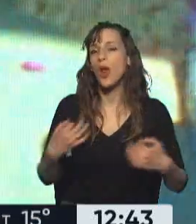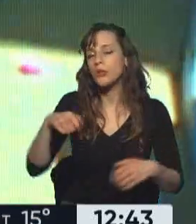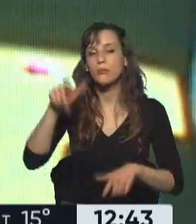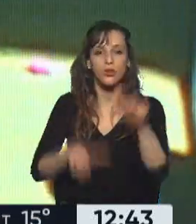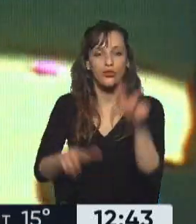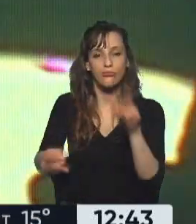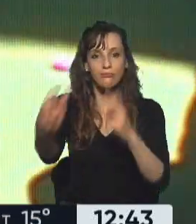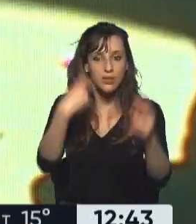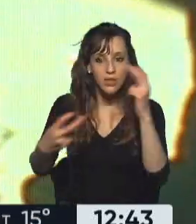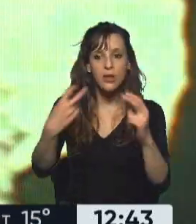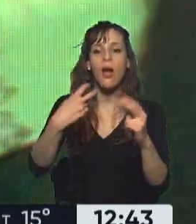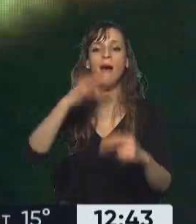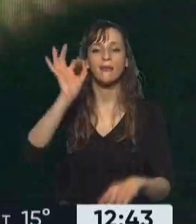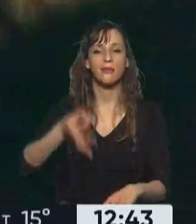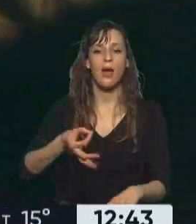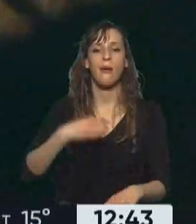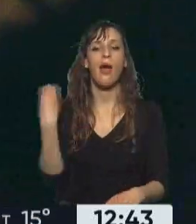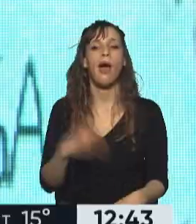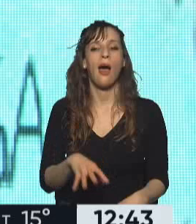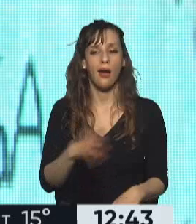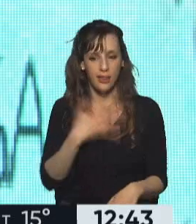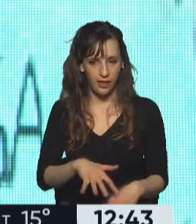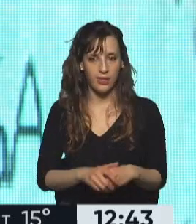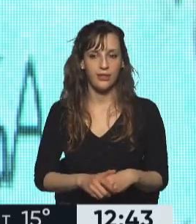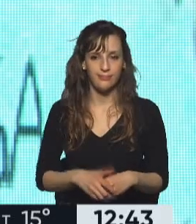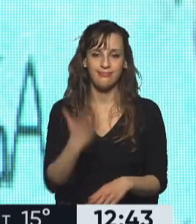entienda de qué se trata, me parece que es un gran primer paso. Gracias, Sandra. Así es, muchas gracias.